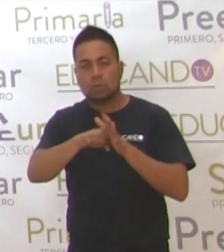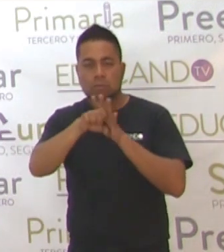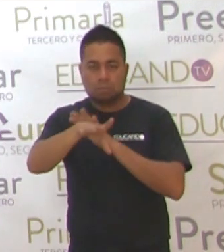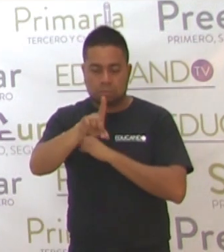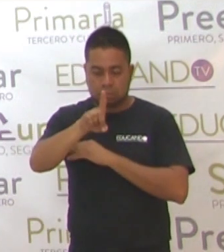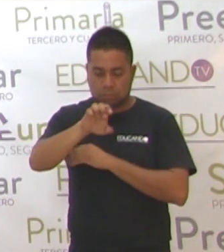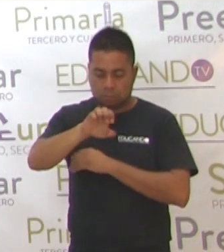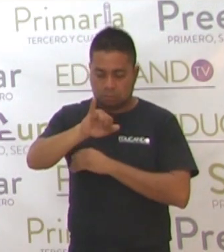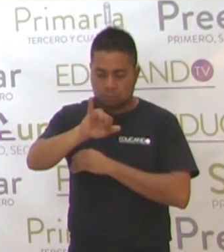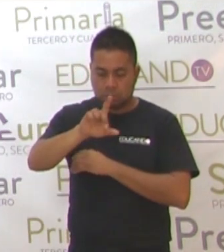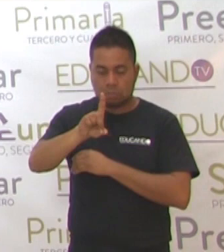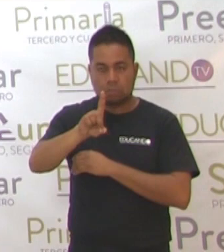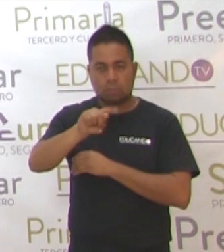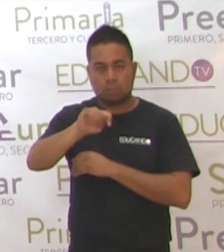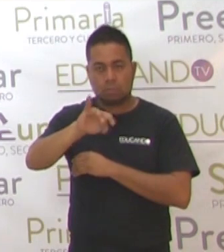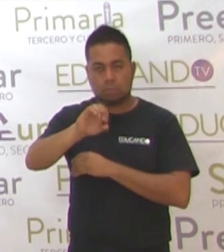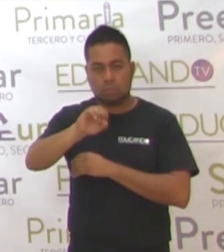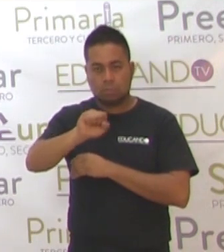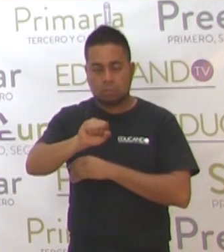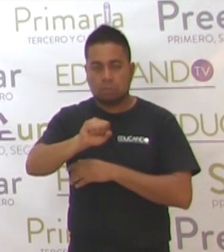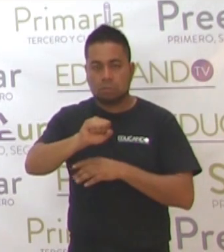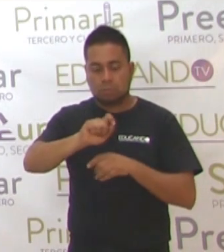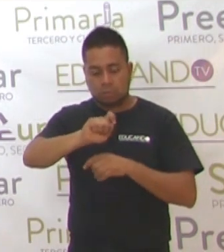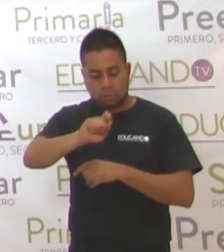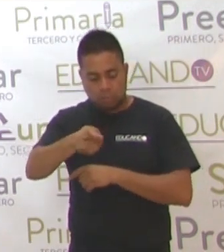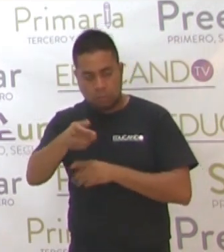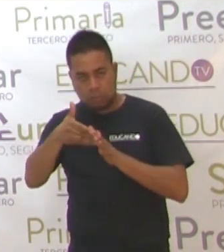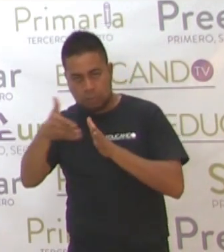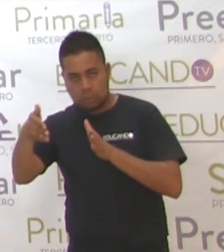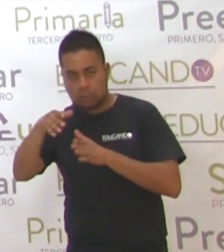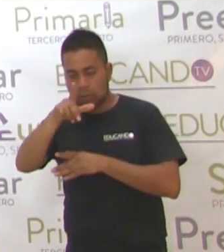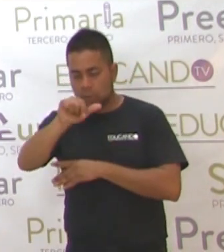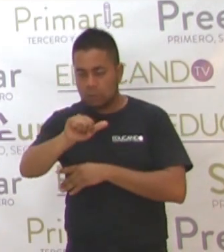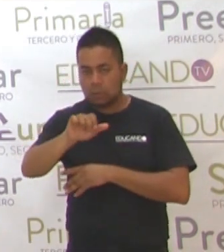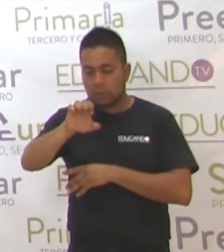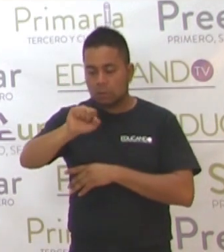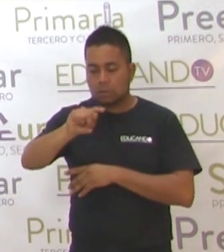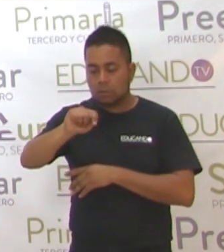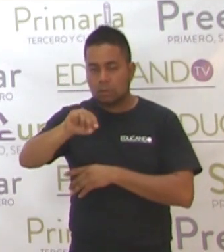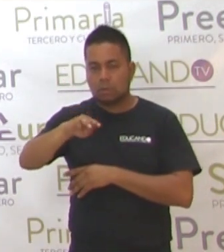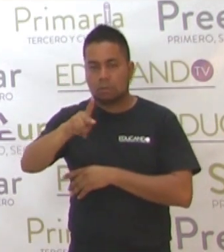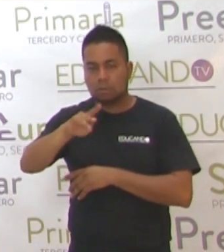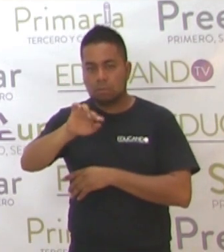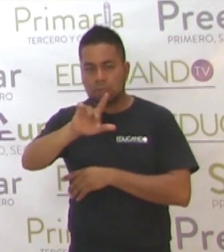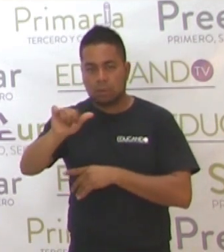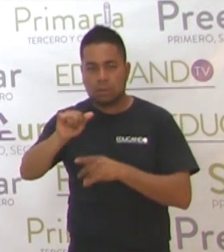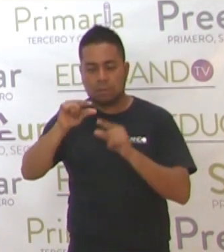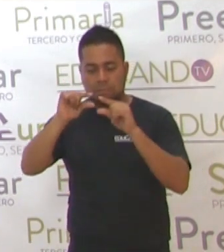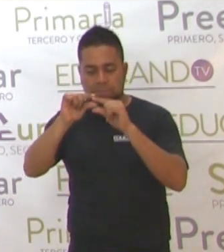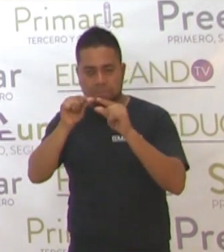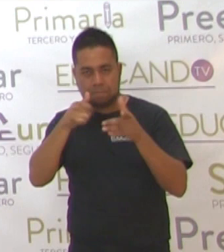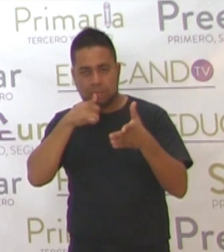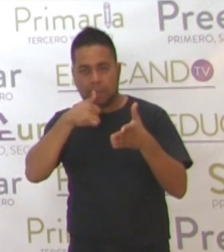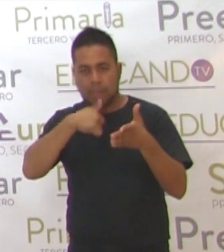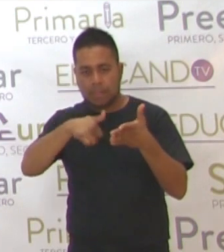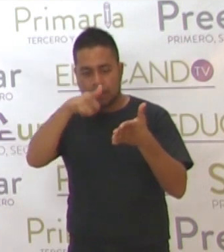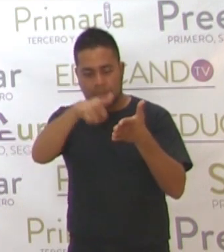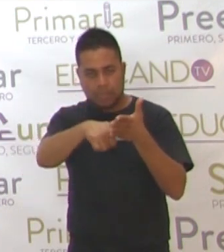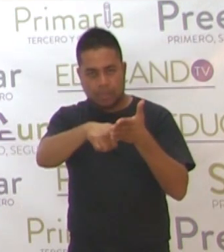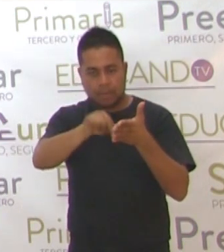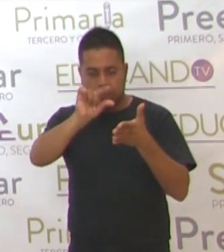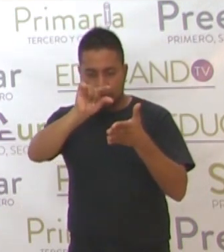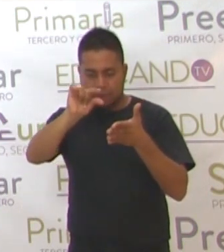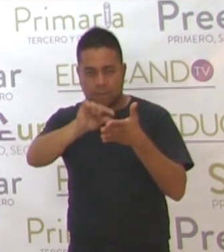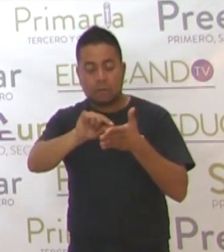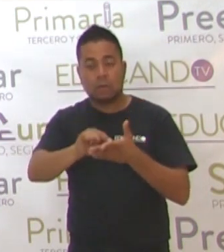después de la coma que dicen estampillas bien mucha atención porque te